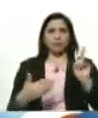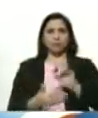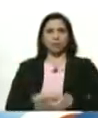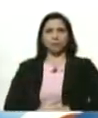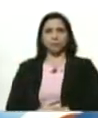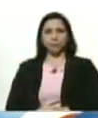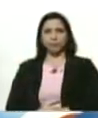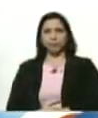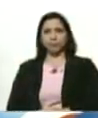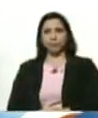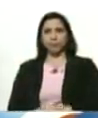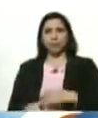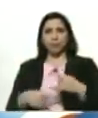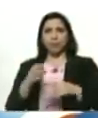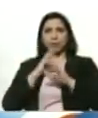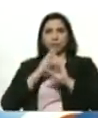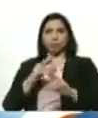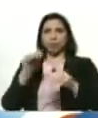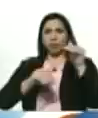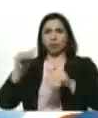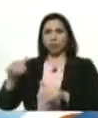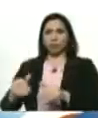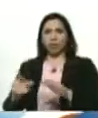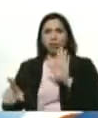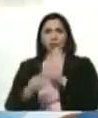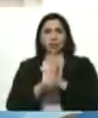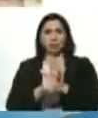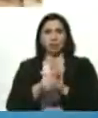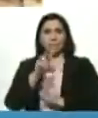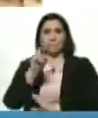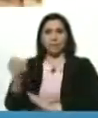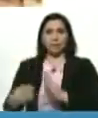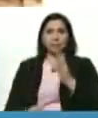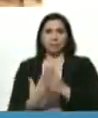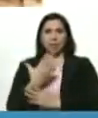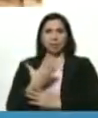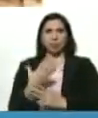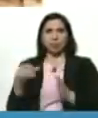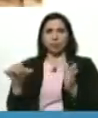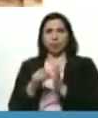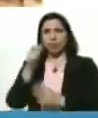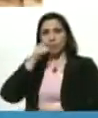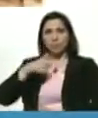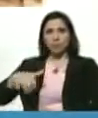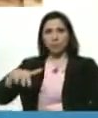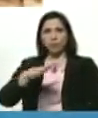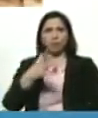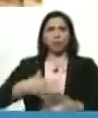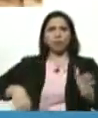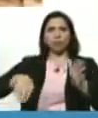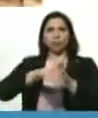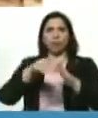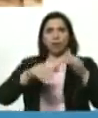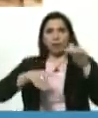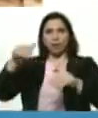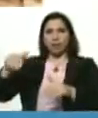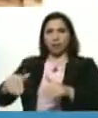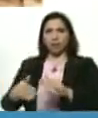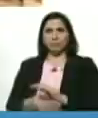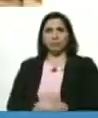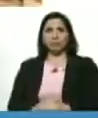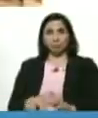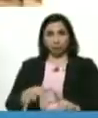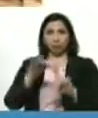tras los resultados electorales legítimos del 20 de mayo donde el pueblo me re eligió con su voto